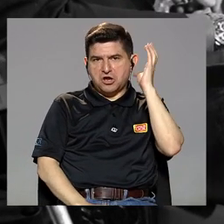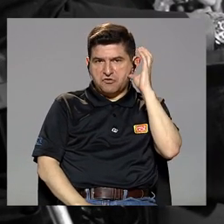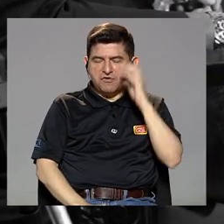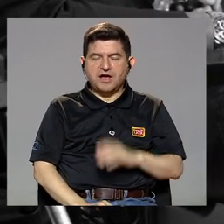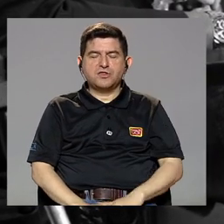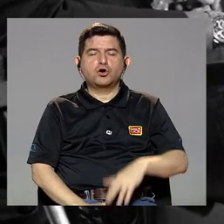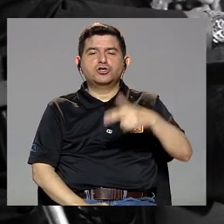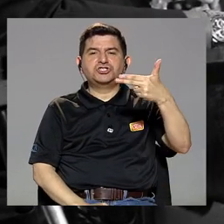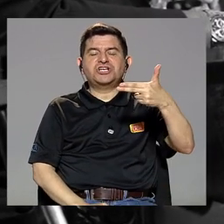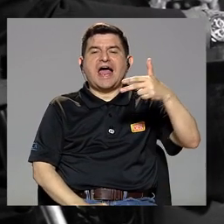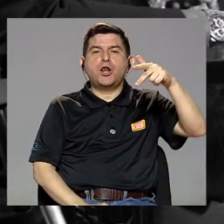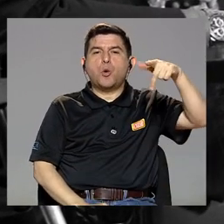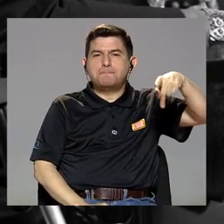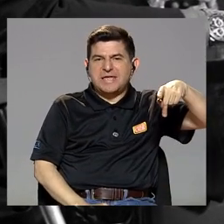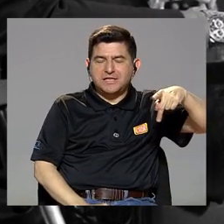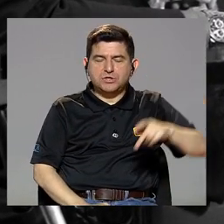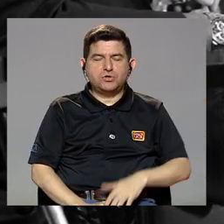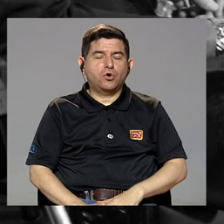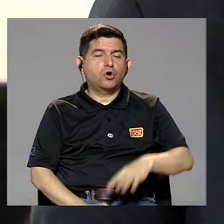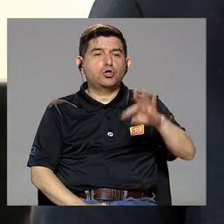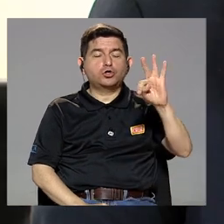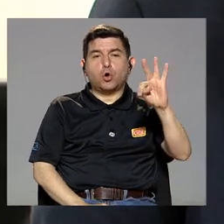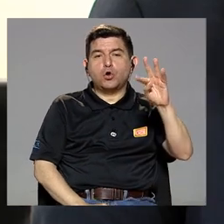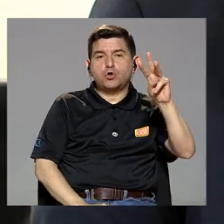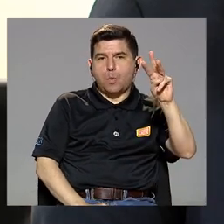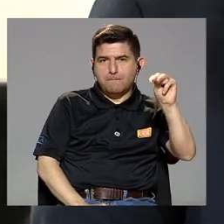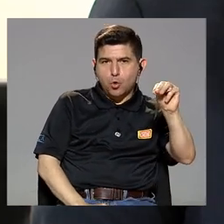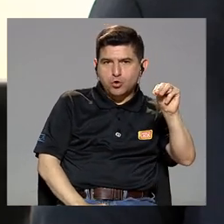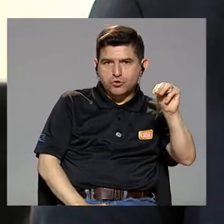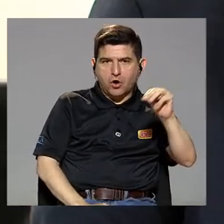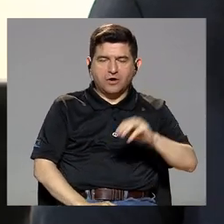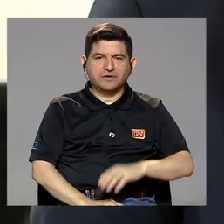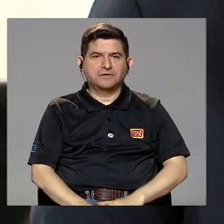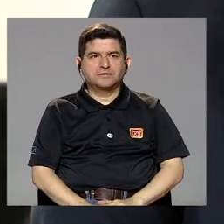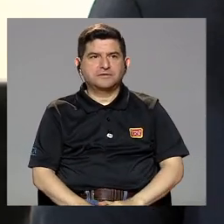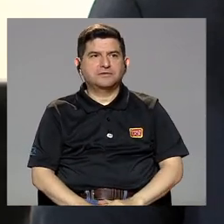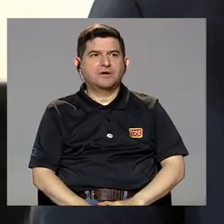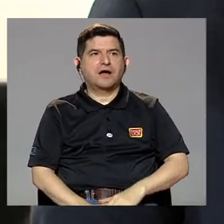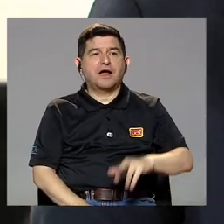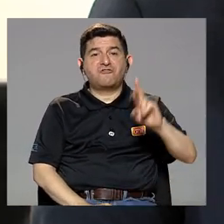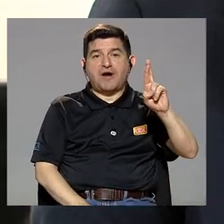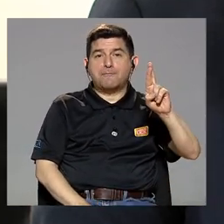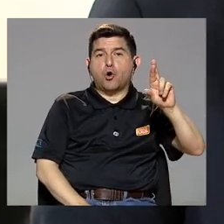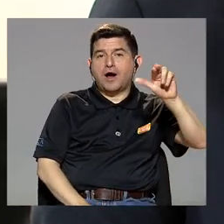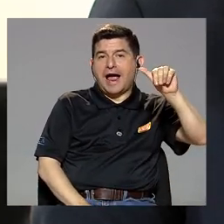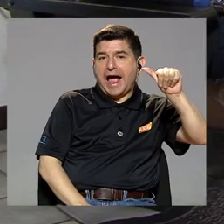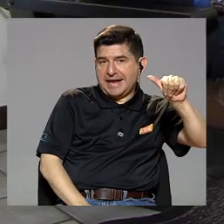xaló la raya toyo burgo aguilar